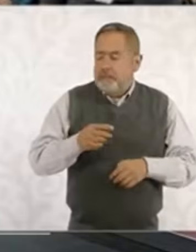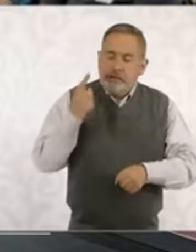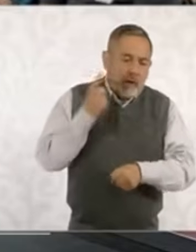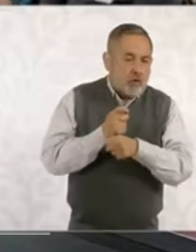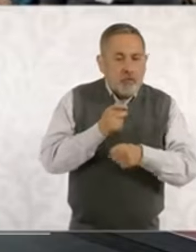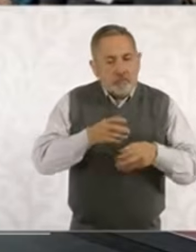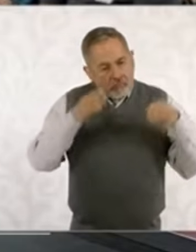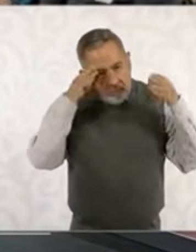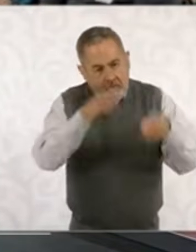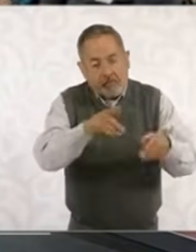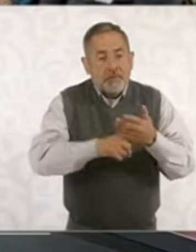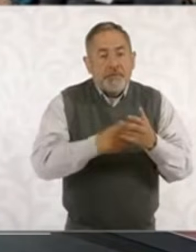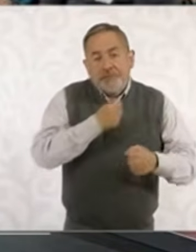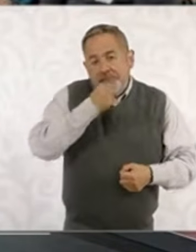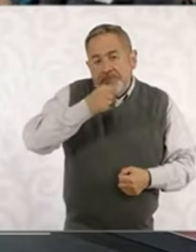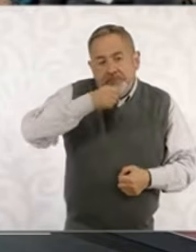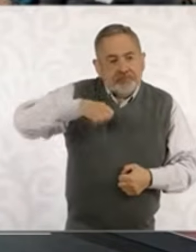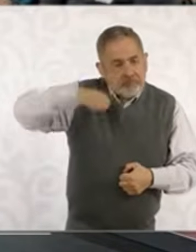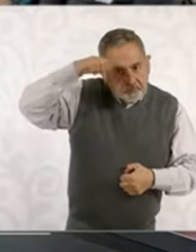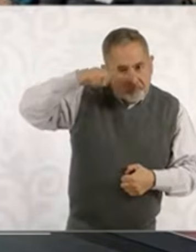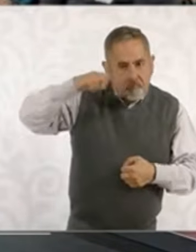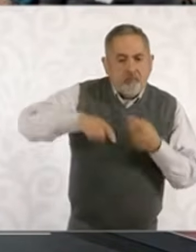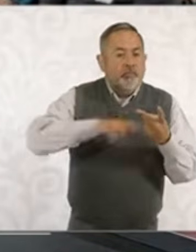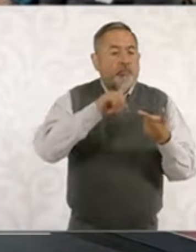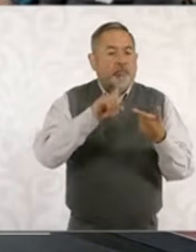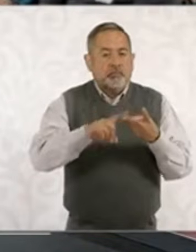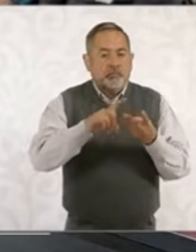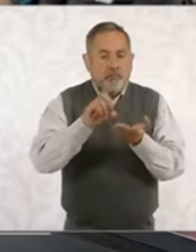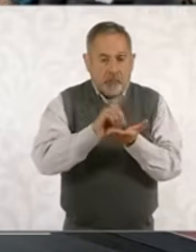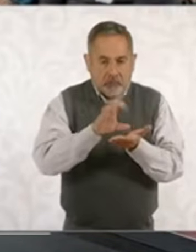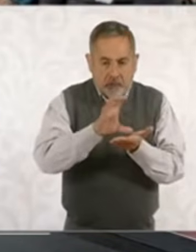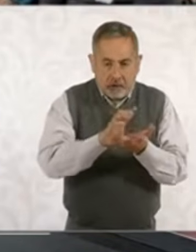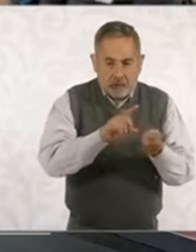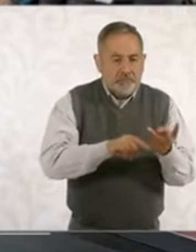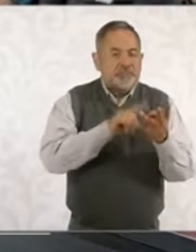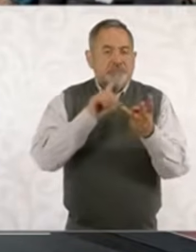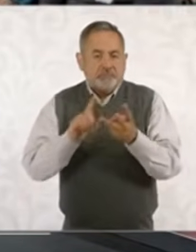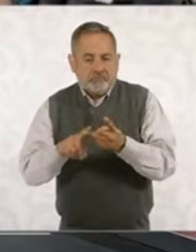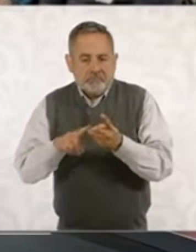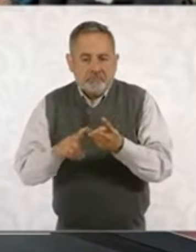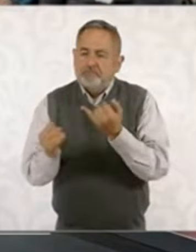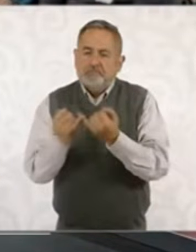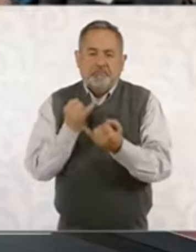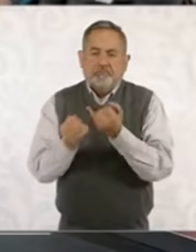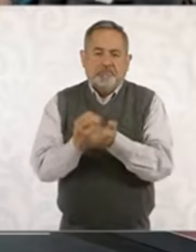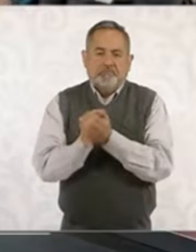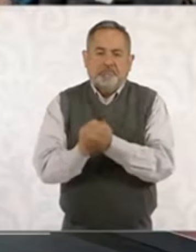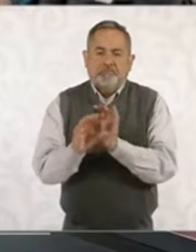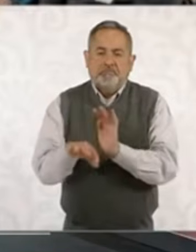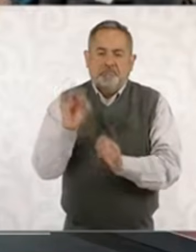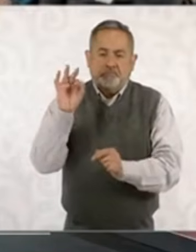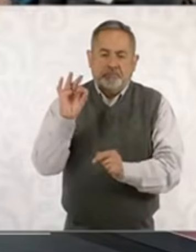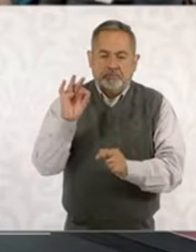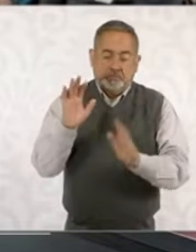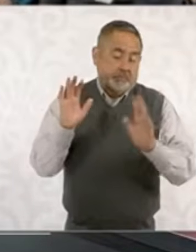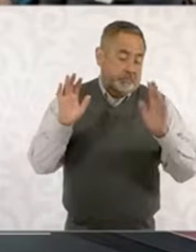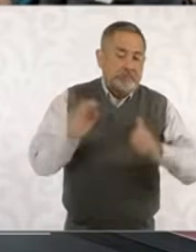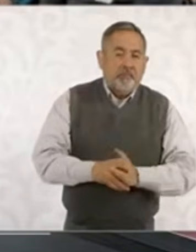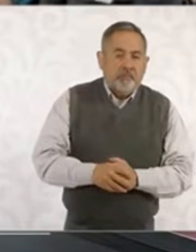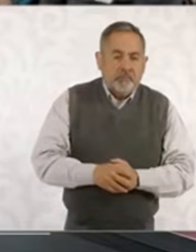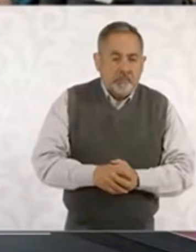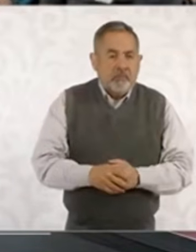personas con discapacidad, y los demás los mandamos al sorteo. Terminamos con